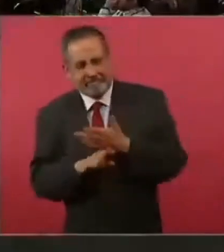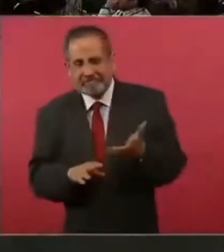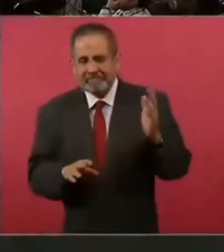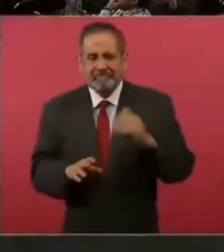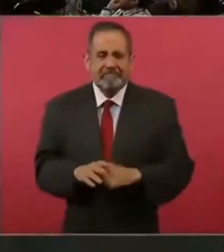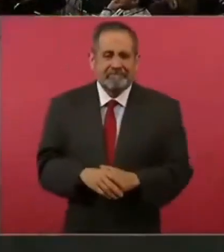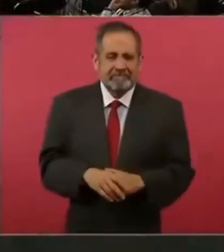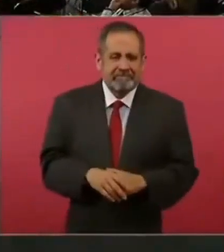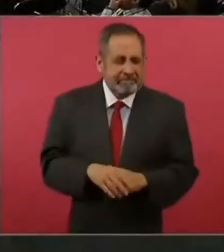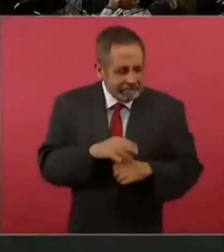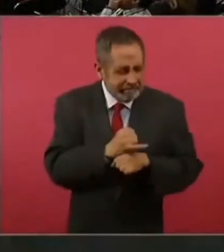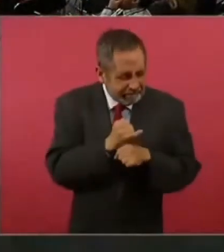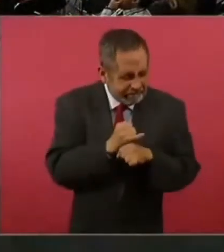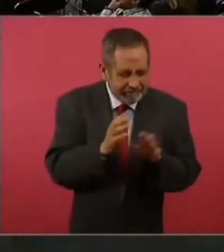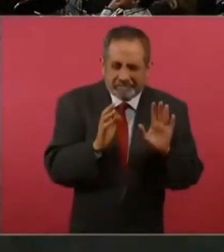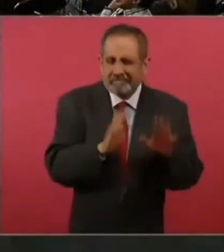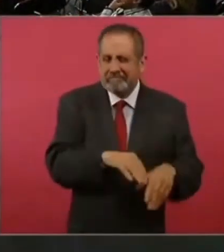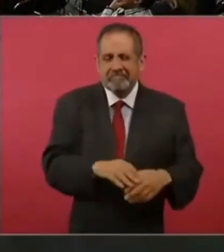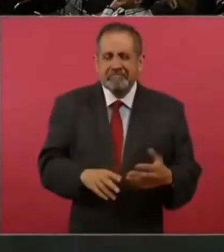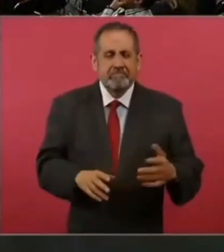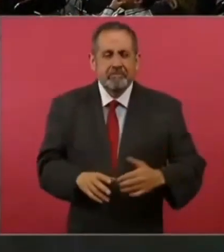a indagar, pero